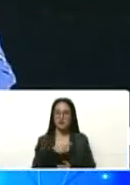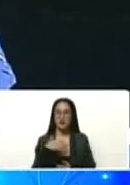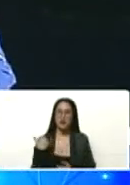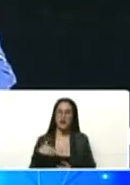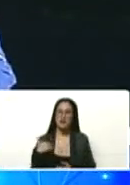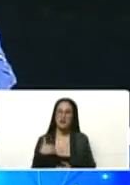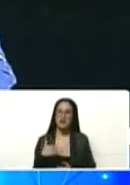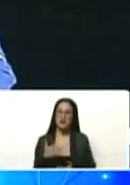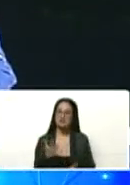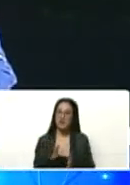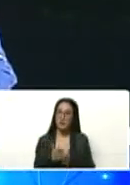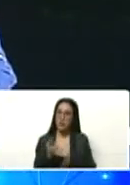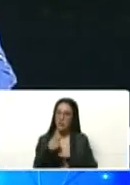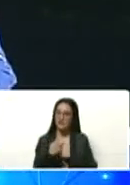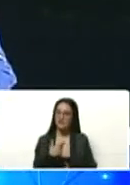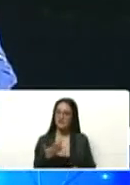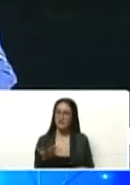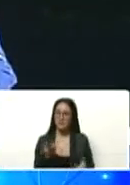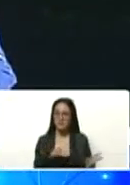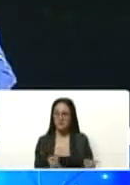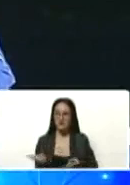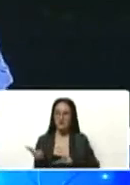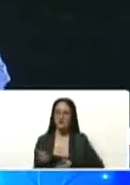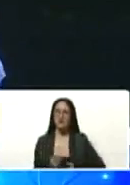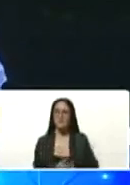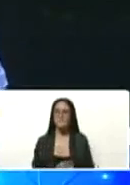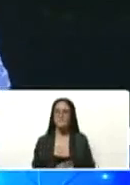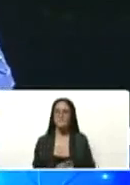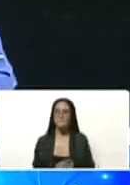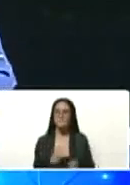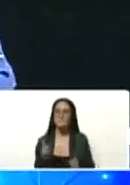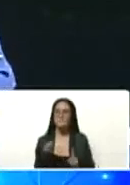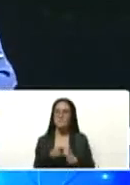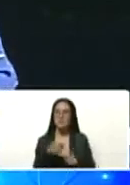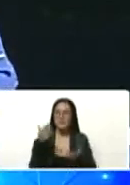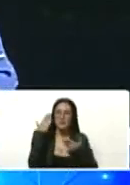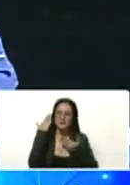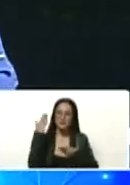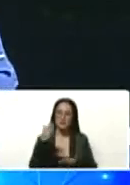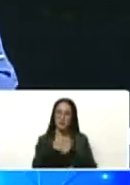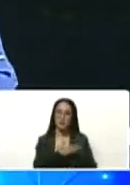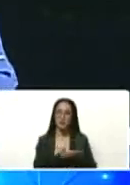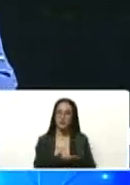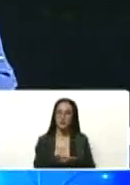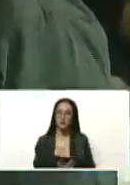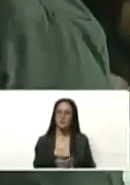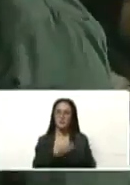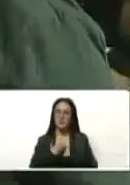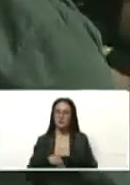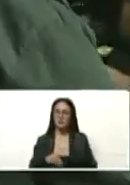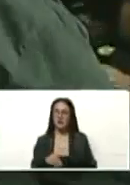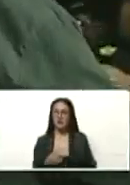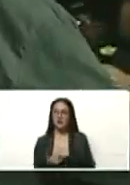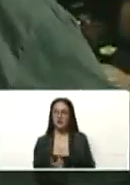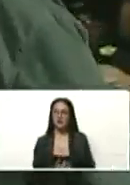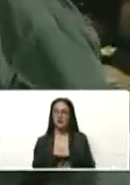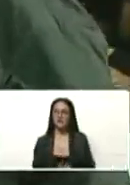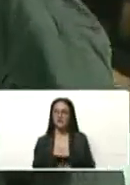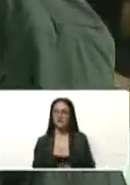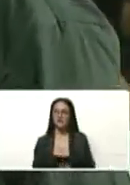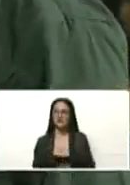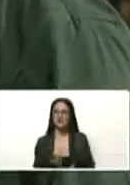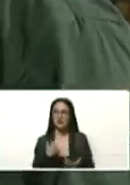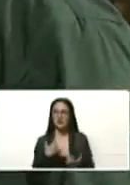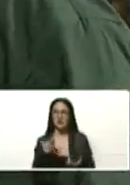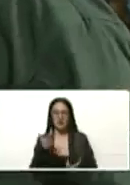me puede decir, Norberto? Bienvenido. Bueno, en primer lugar, saludarlo, señor presidente. Estamos, tanto yo como mis